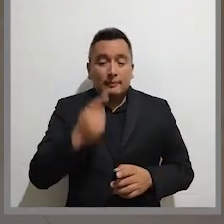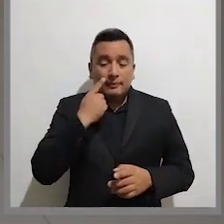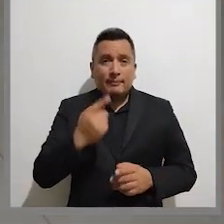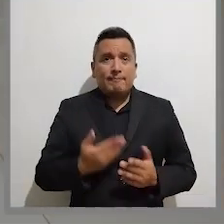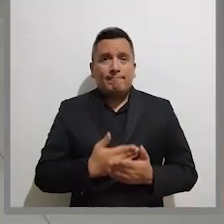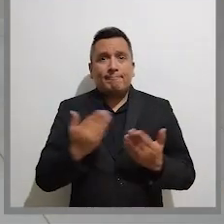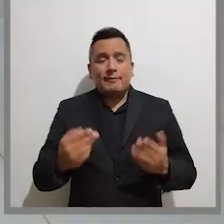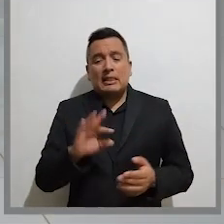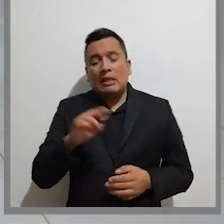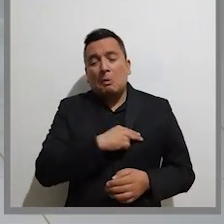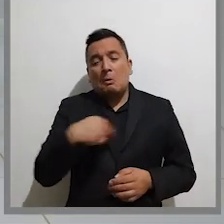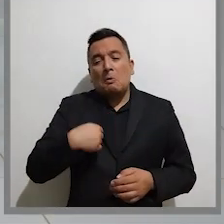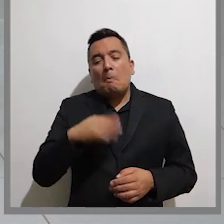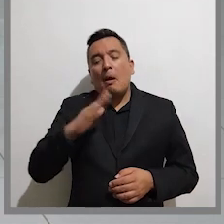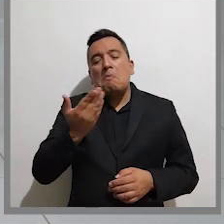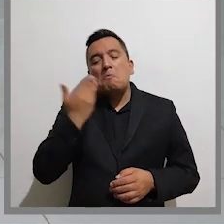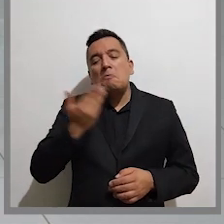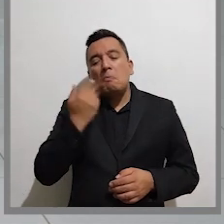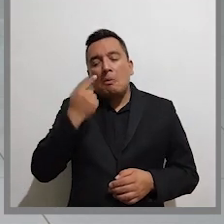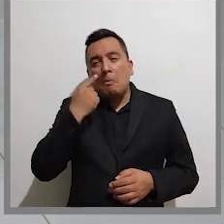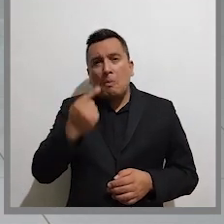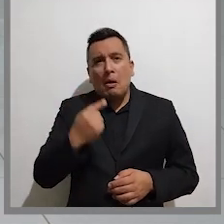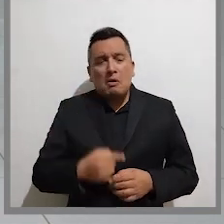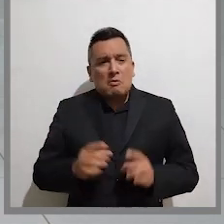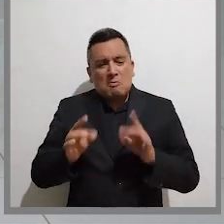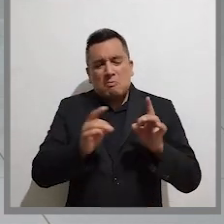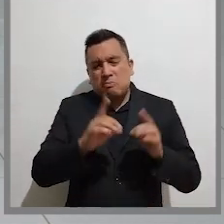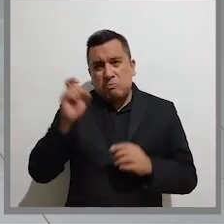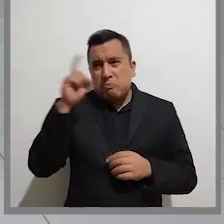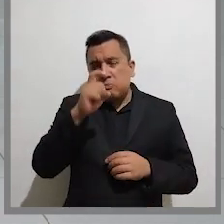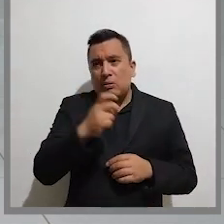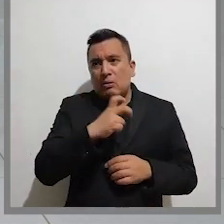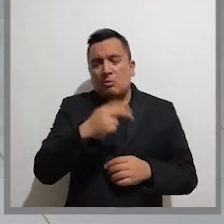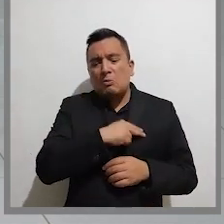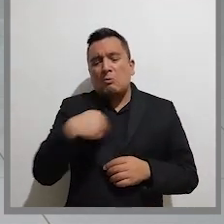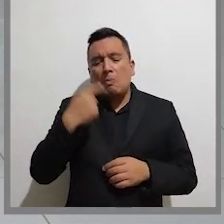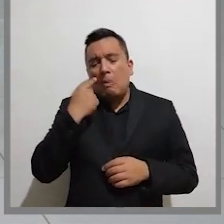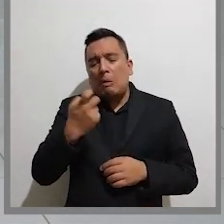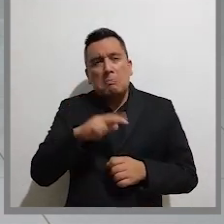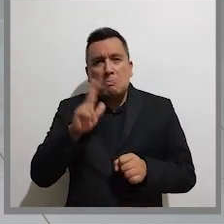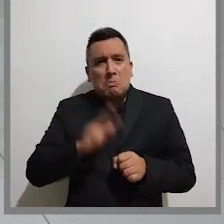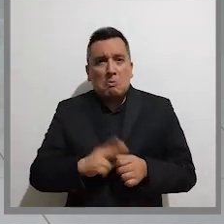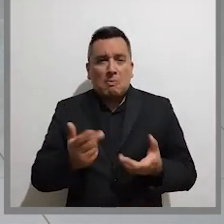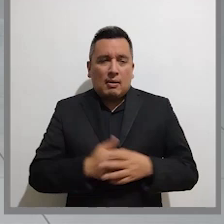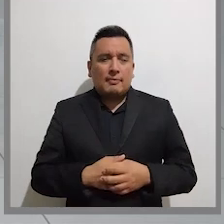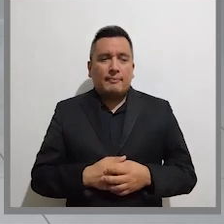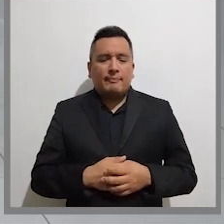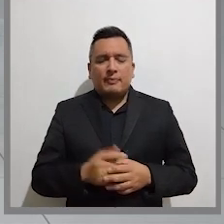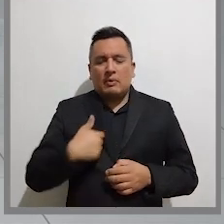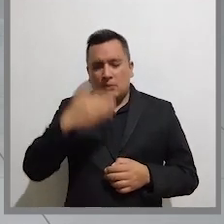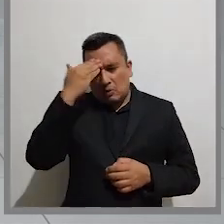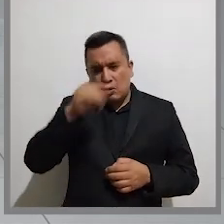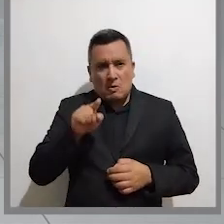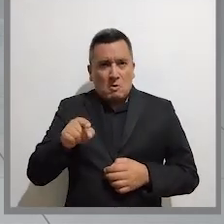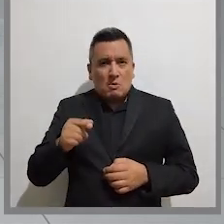a vivir de una manera violenta y lo vemos como algo cotidiano cuando no lo debería de ser. Yo sé que has